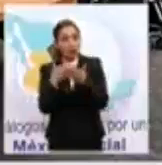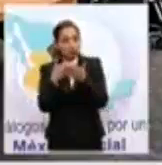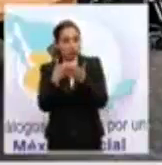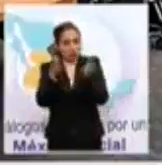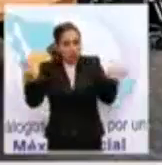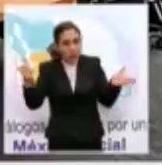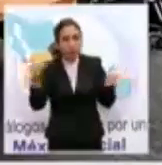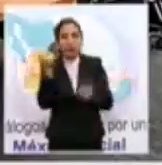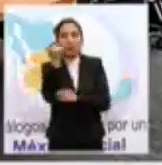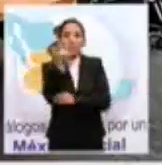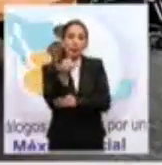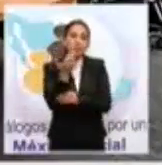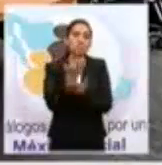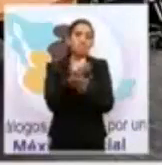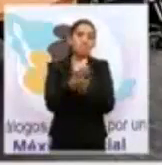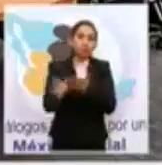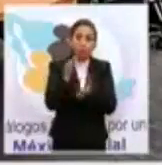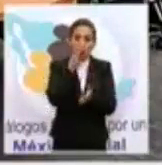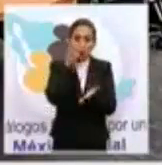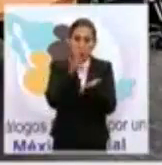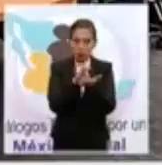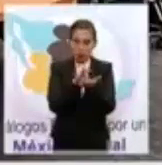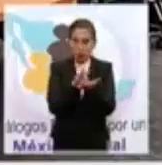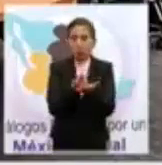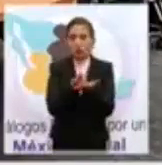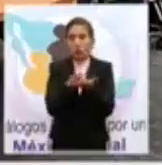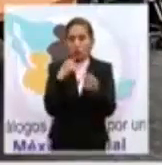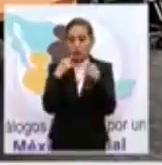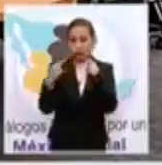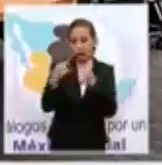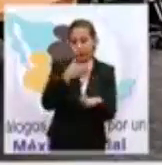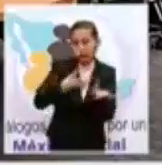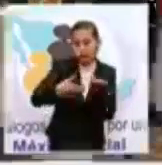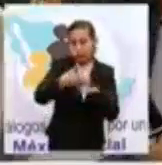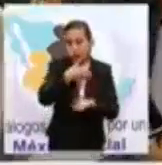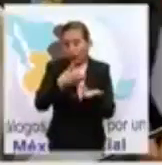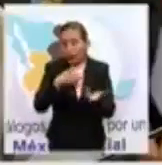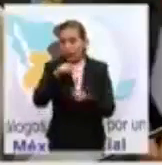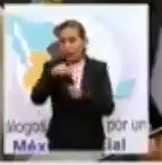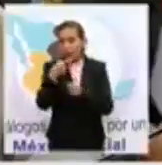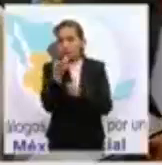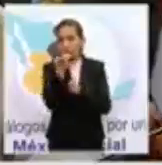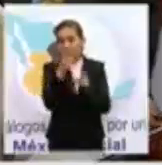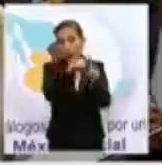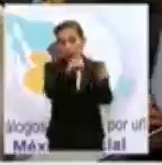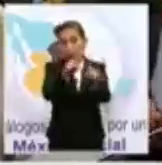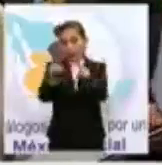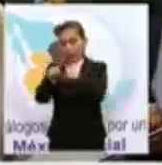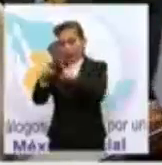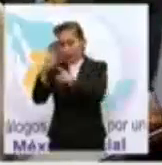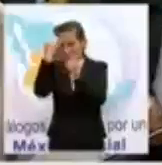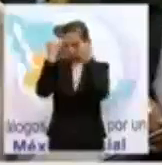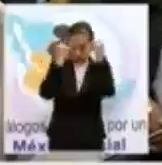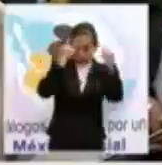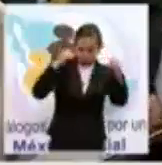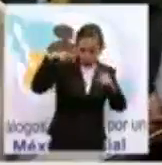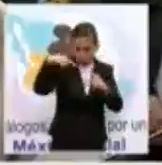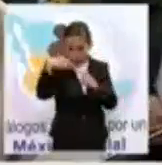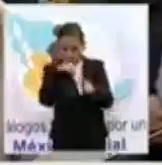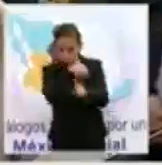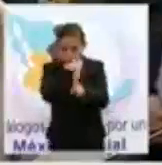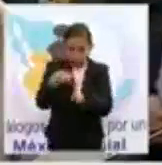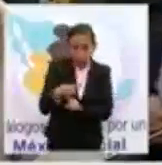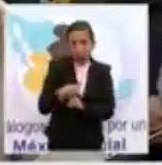amplia. Y un punto que es de discusión y que tiene que ver con estas diferentes dimensiones, yo sí creo en las